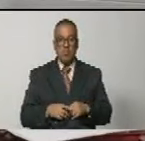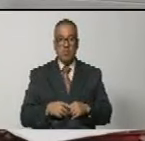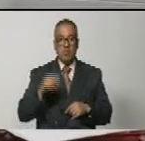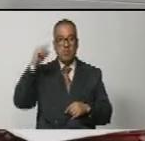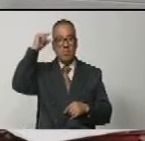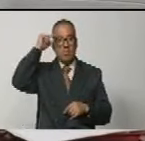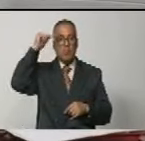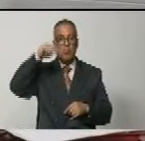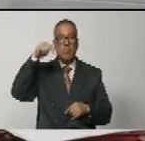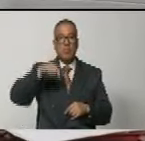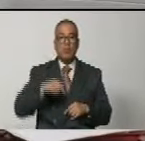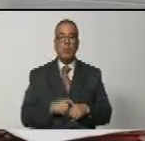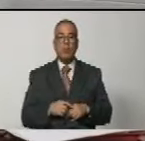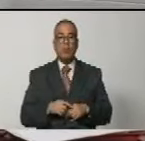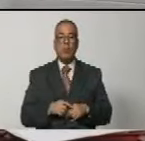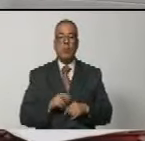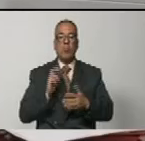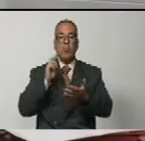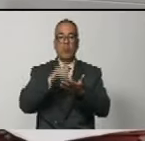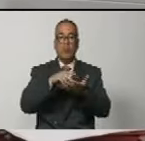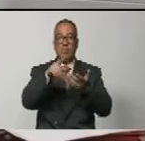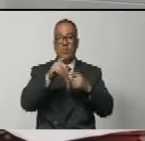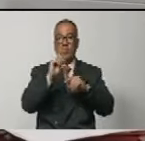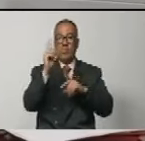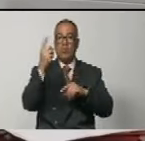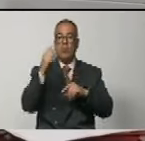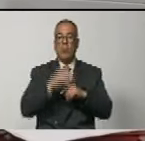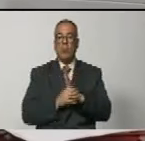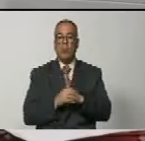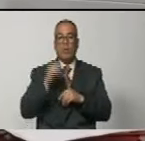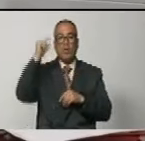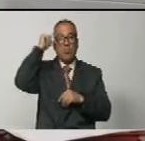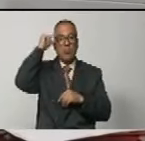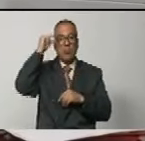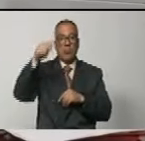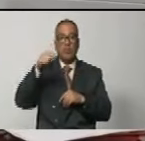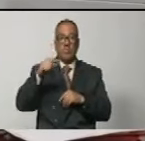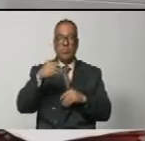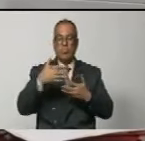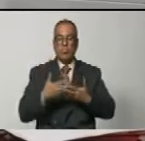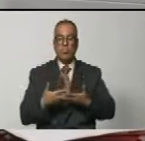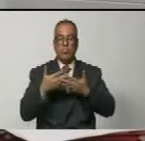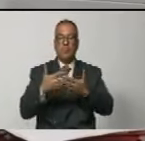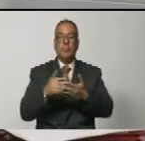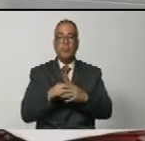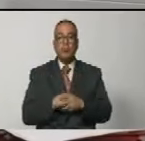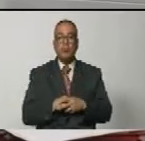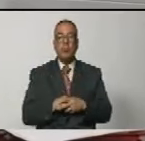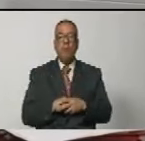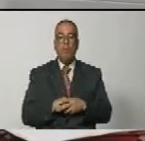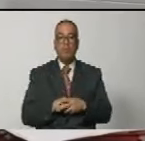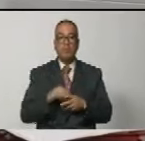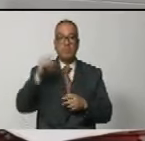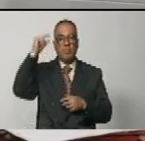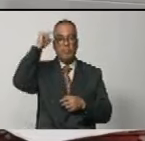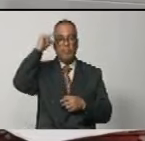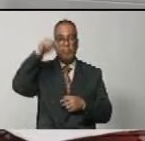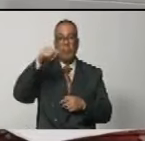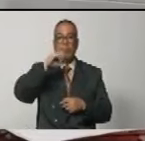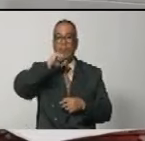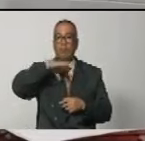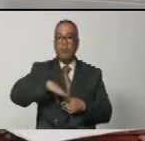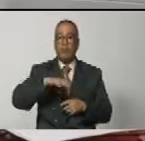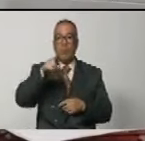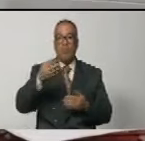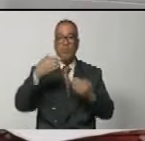Hoy somos protagonistas de un día de reivindicación, de un día